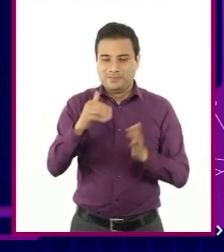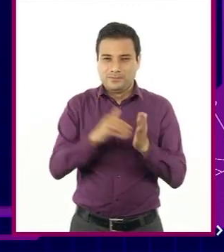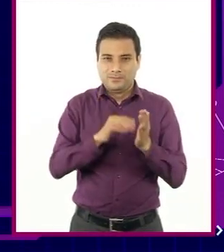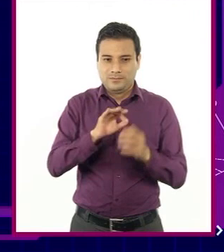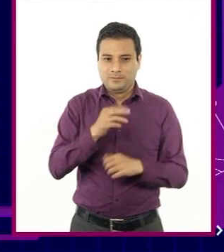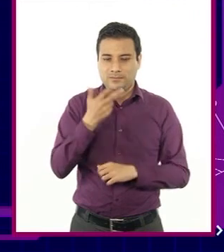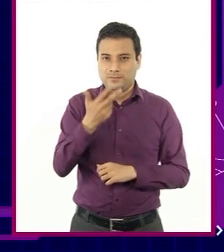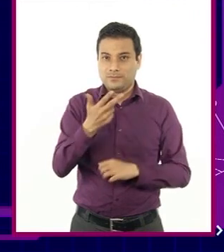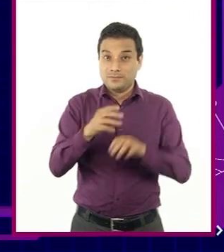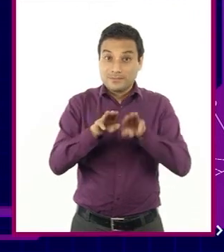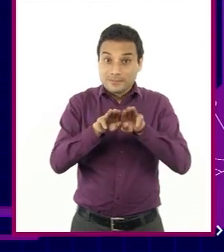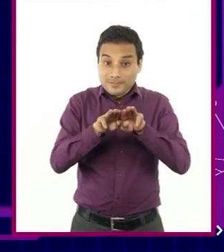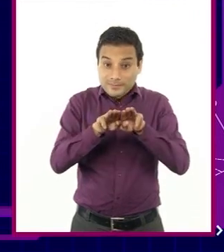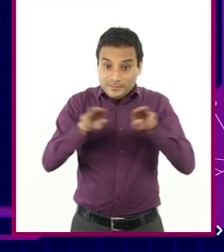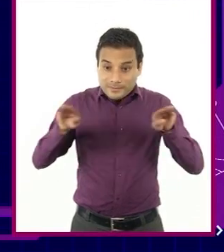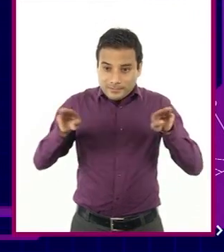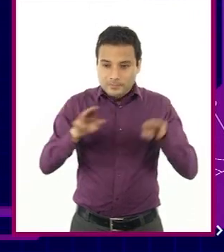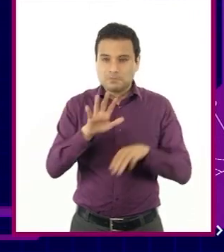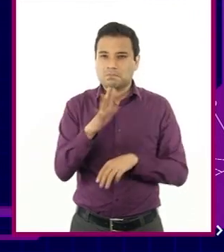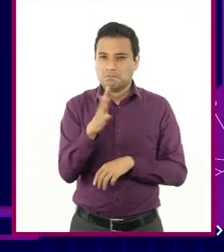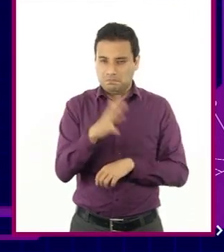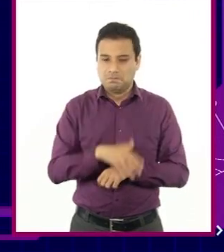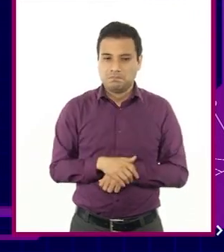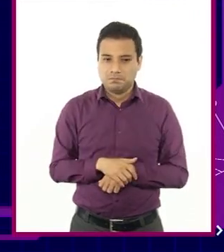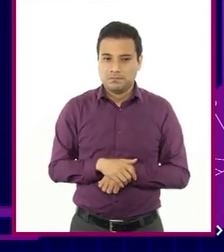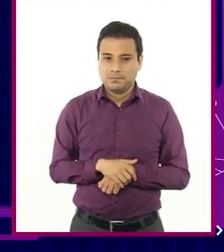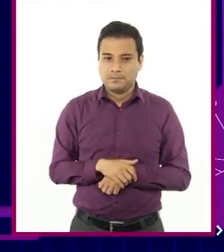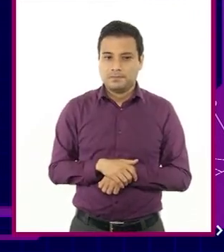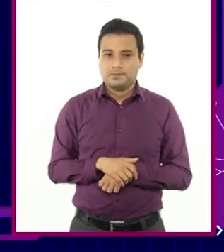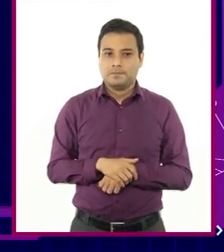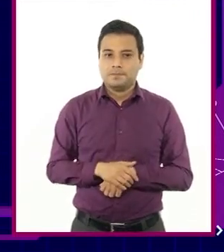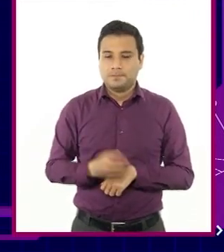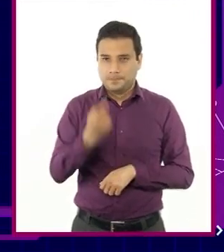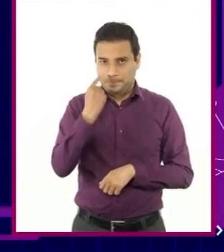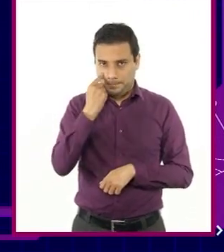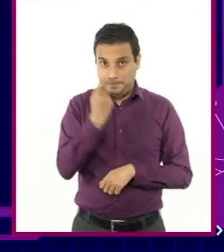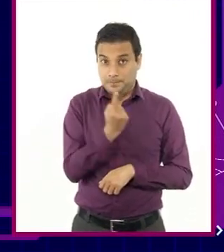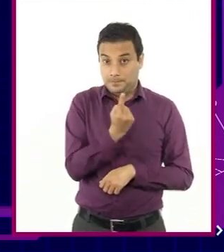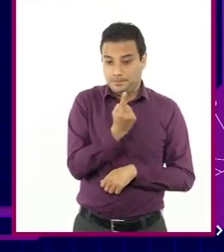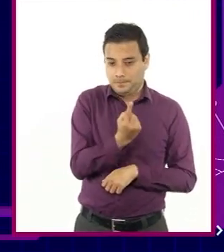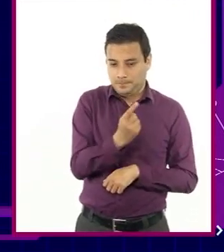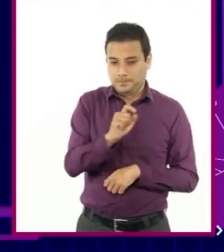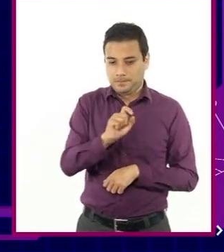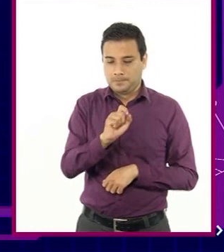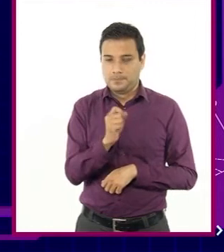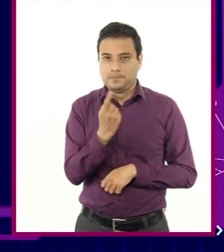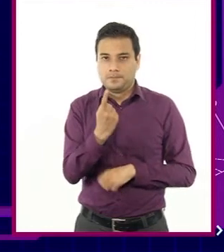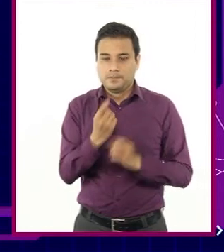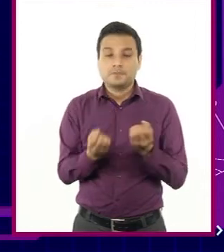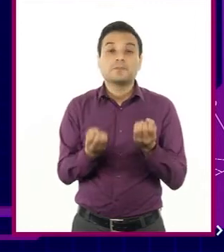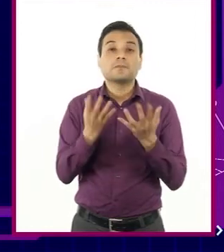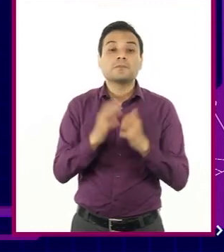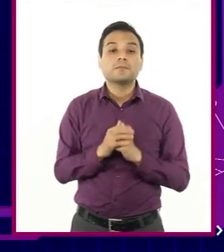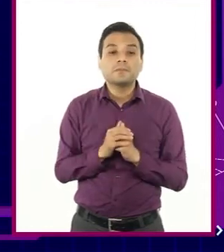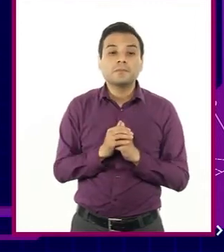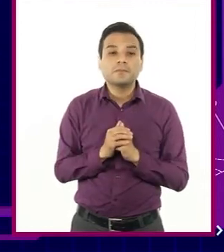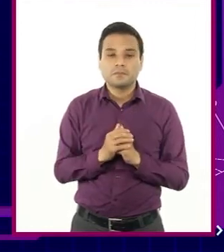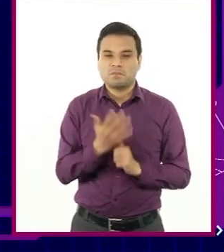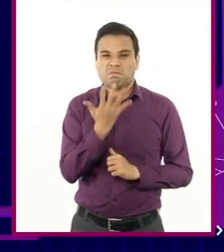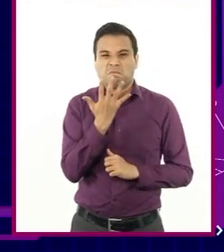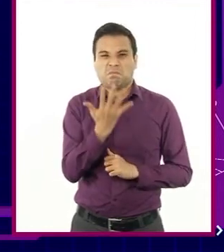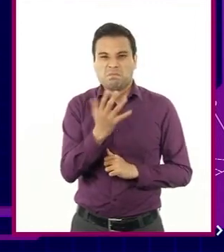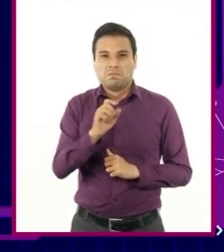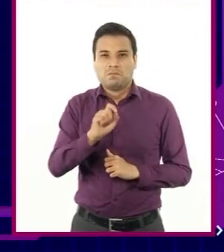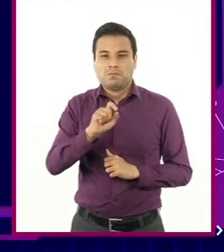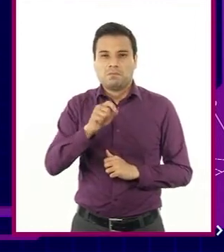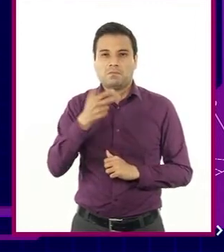para convertir los metros a pies. De aquí obtenemos que 1.61 metros es equivalente a 5.28